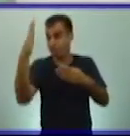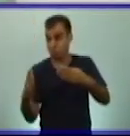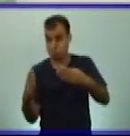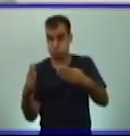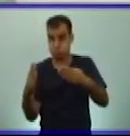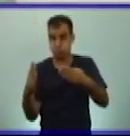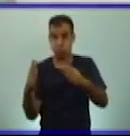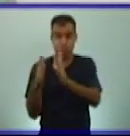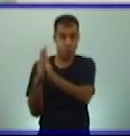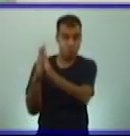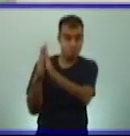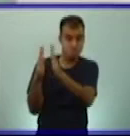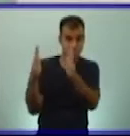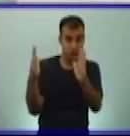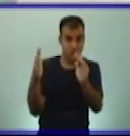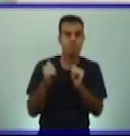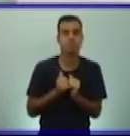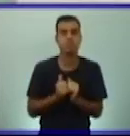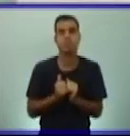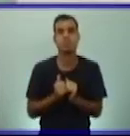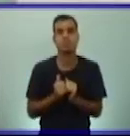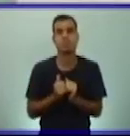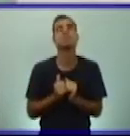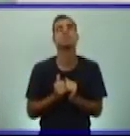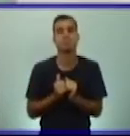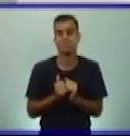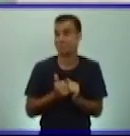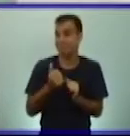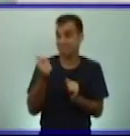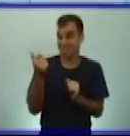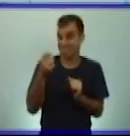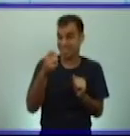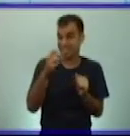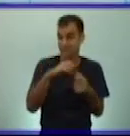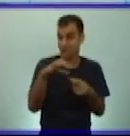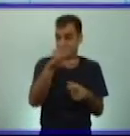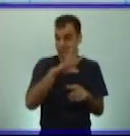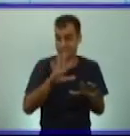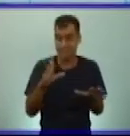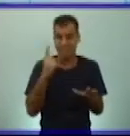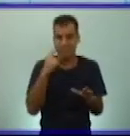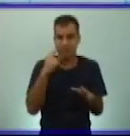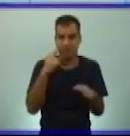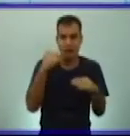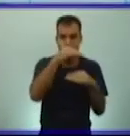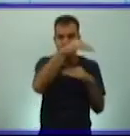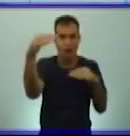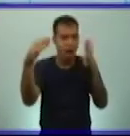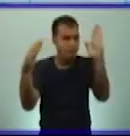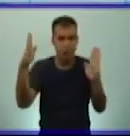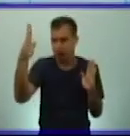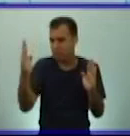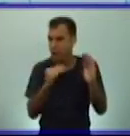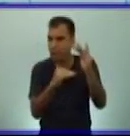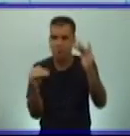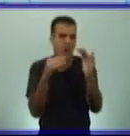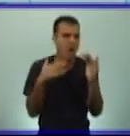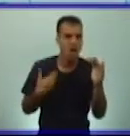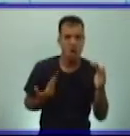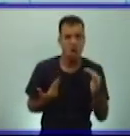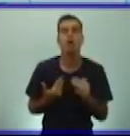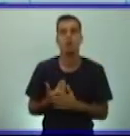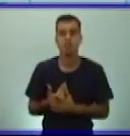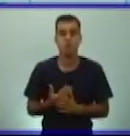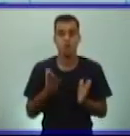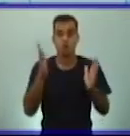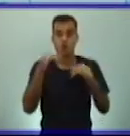Greenwich. Siguiendo en su situación geográfica, pasamos ahora a sus límites. Destacar que Cuba no posee